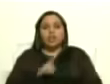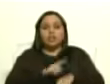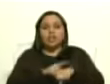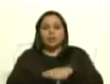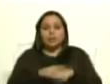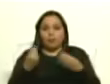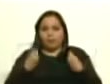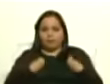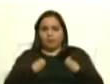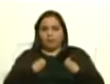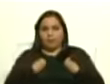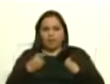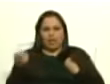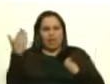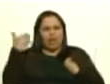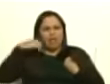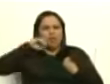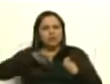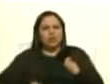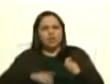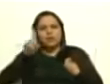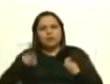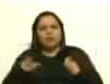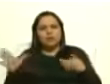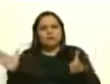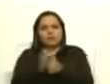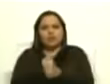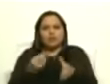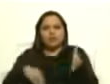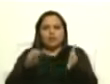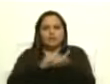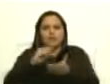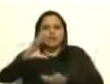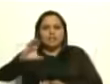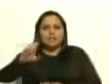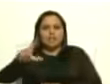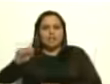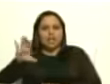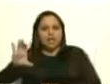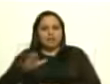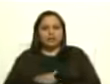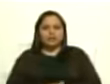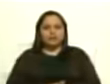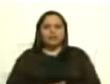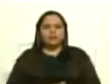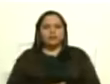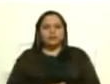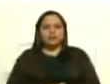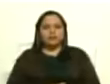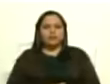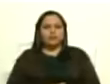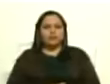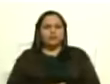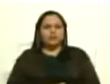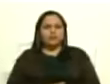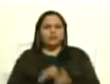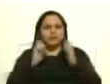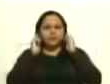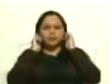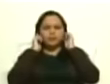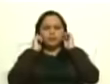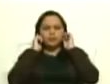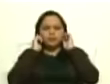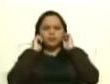CELAC, de que nosotros podamos recuperar esos anillos. Luego tu pregunta, Marco, tienes que ver específicamente con la sanción.